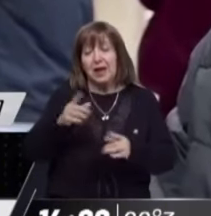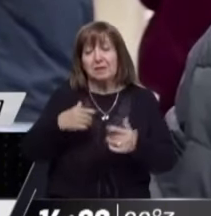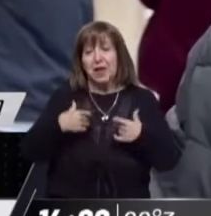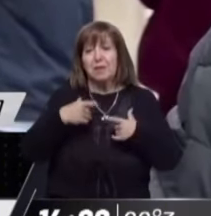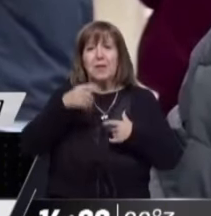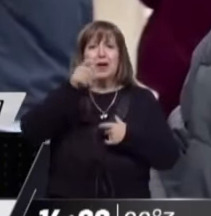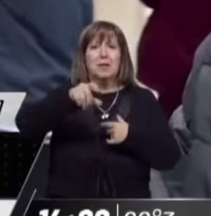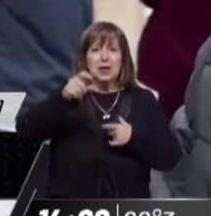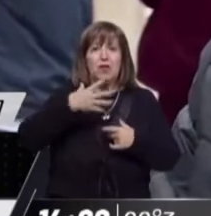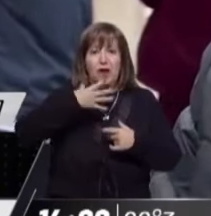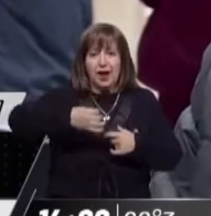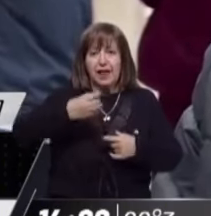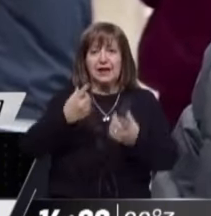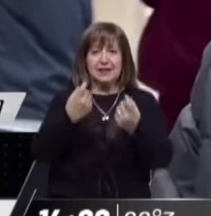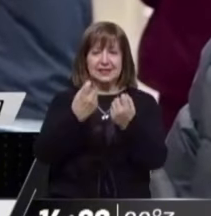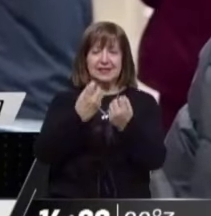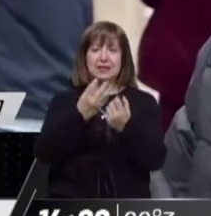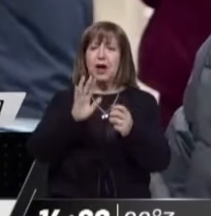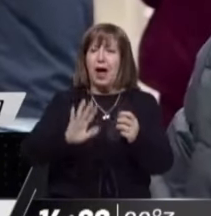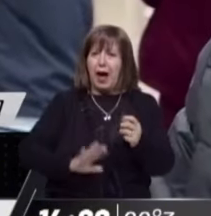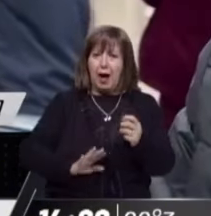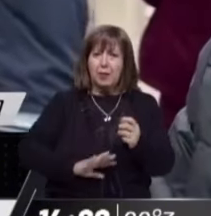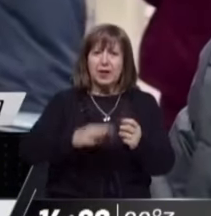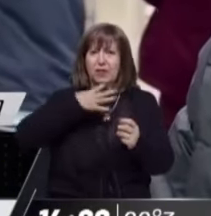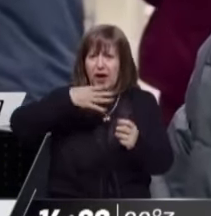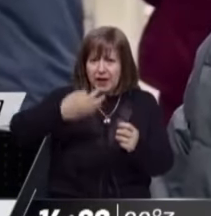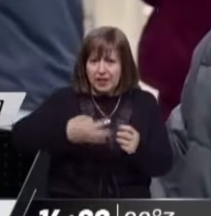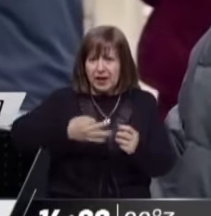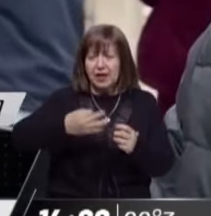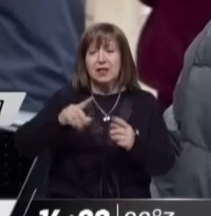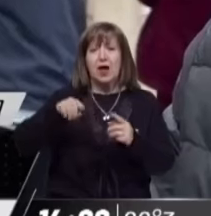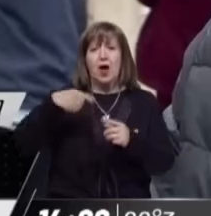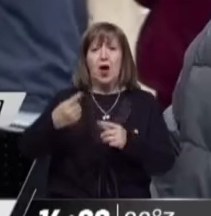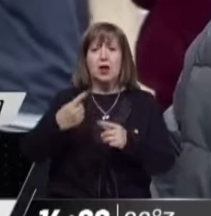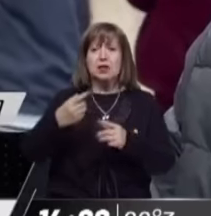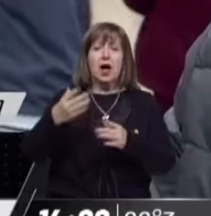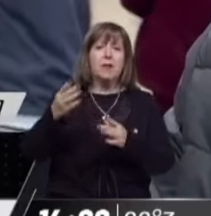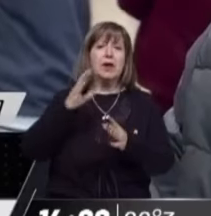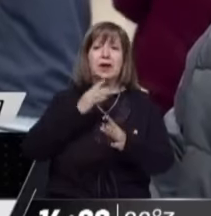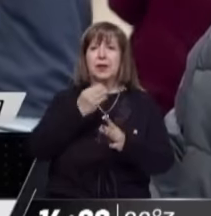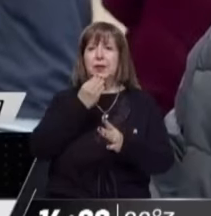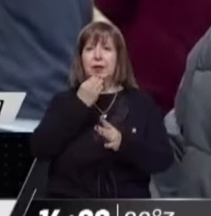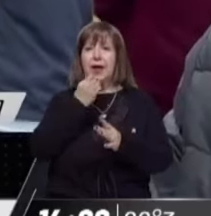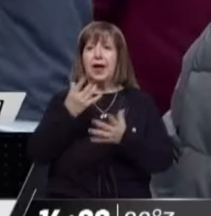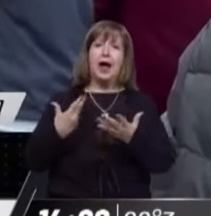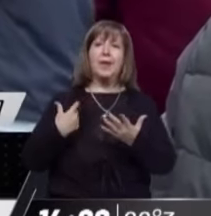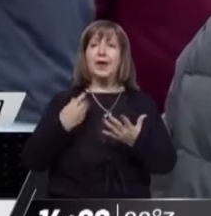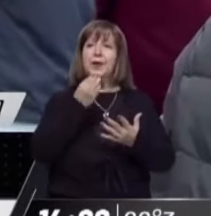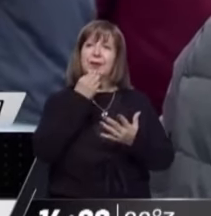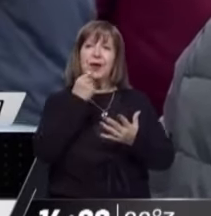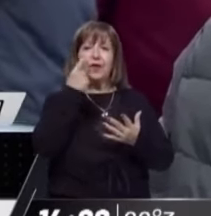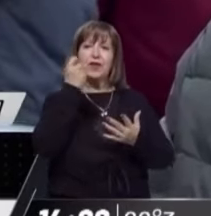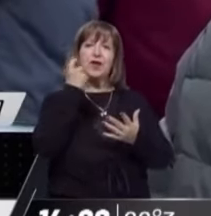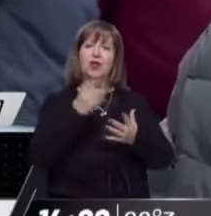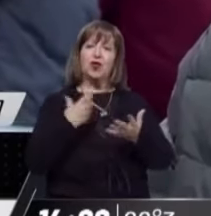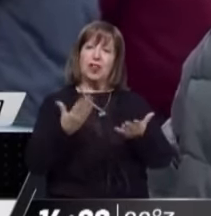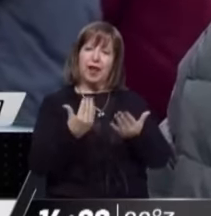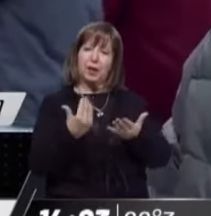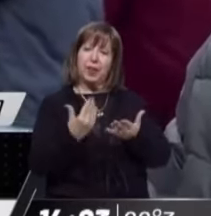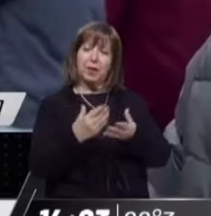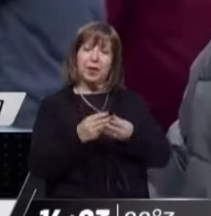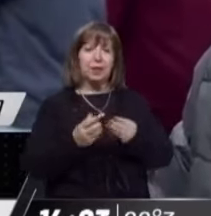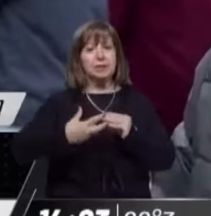mucha gente que, como te digo, realmente lo necesita y hay otras que vienen, como digamos, con la viveza criolla y lo